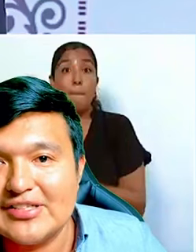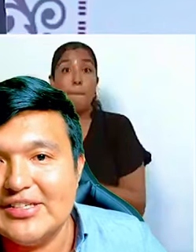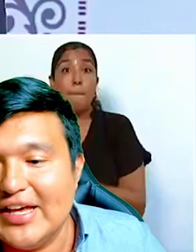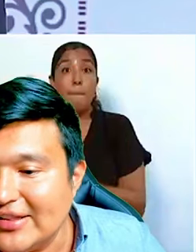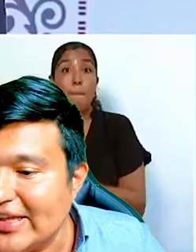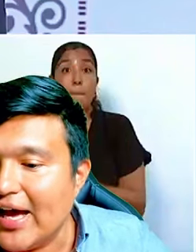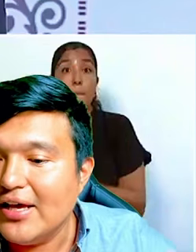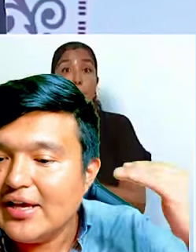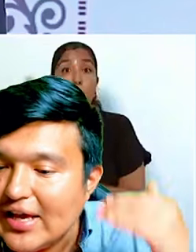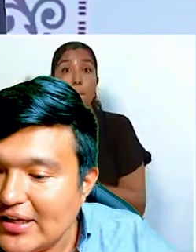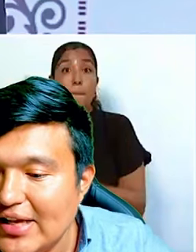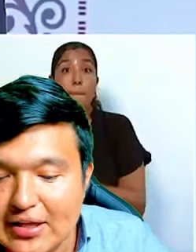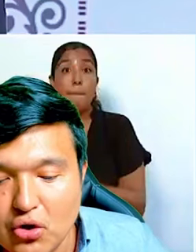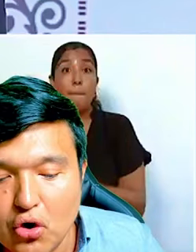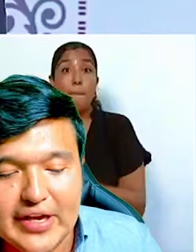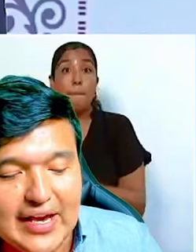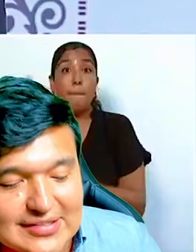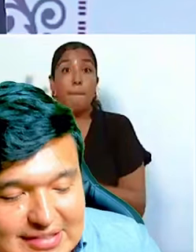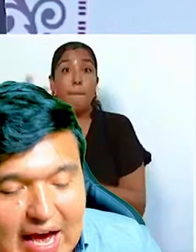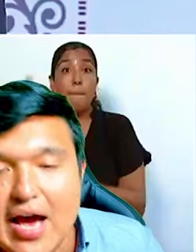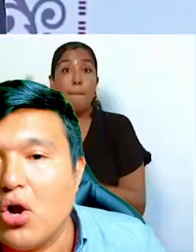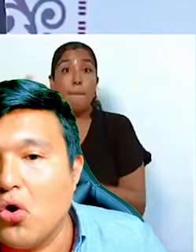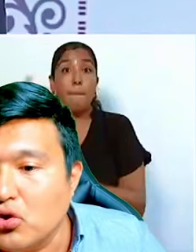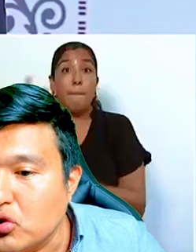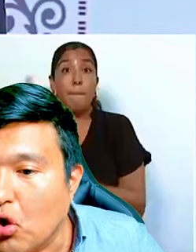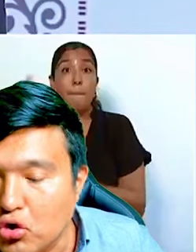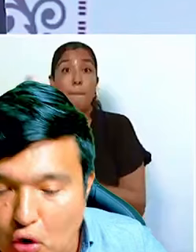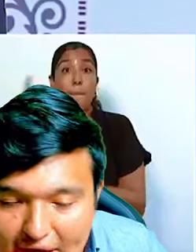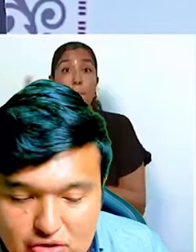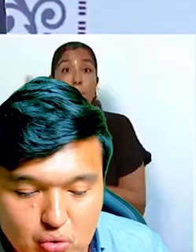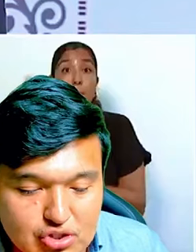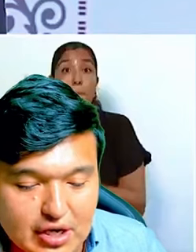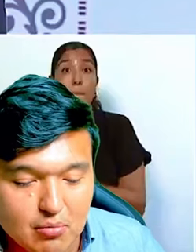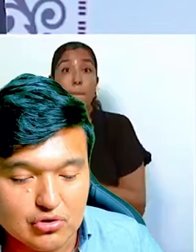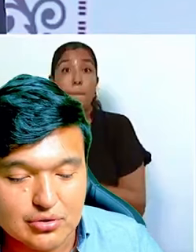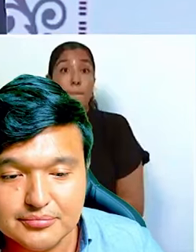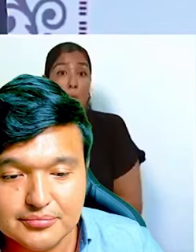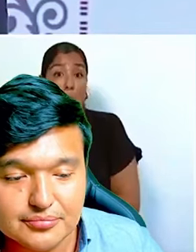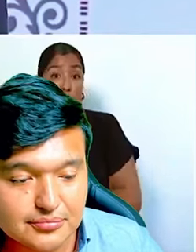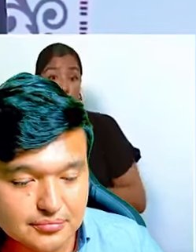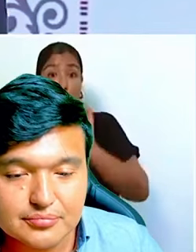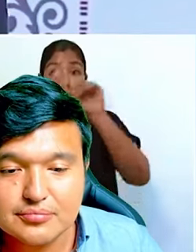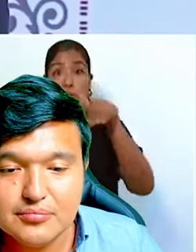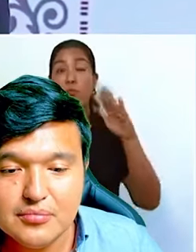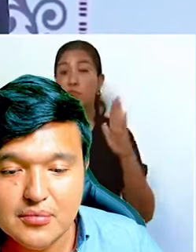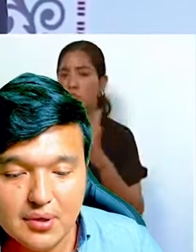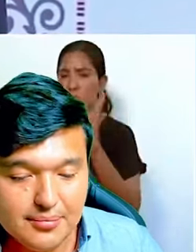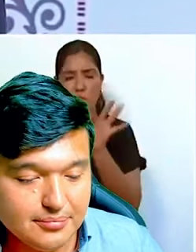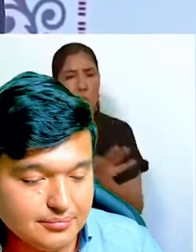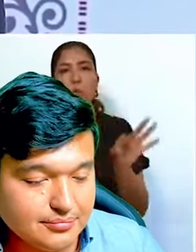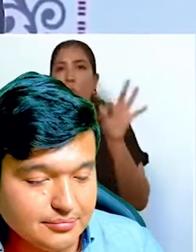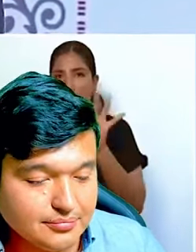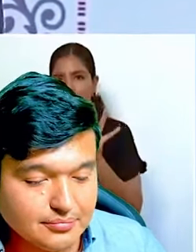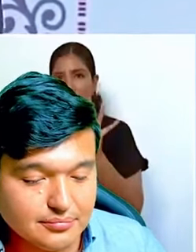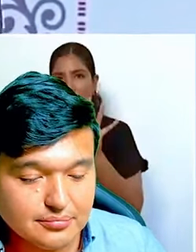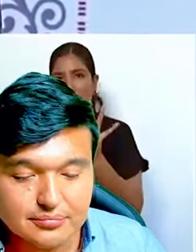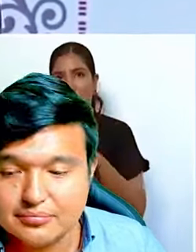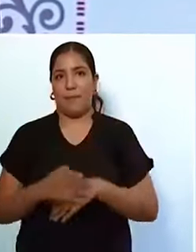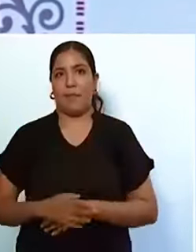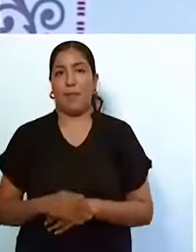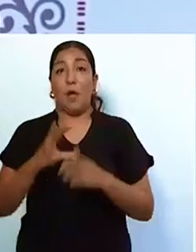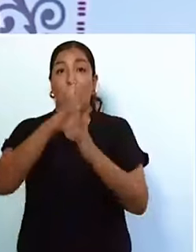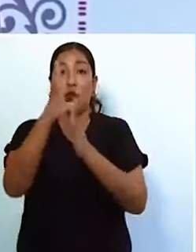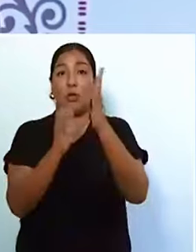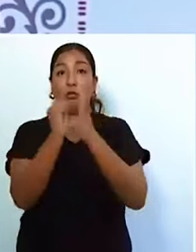la presidenta el día de hoy está con todo. Escuchemos. Esta constitución del